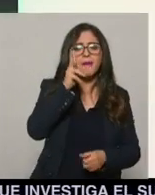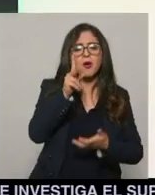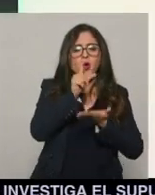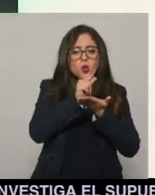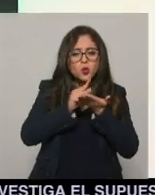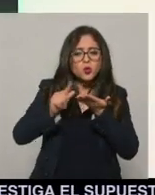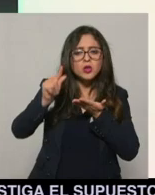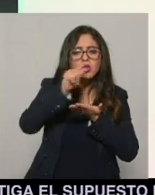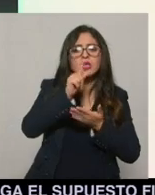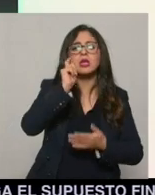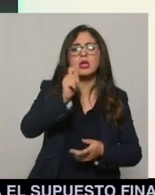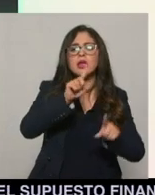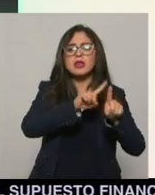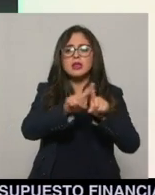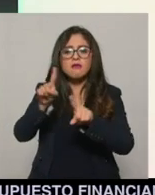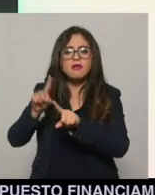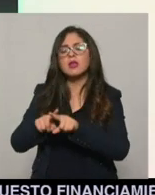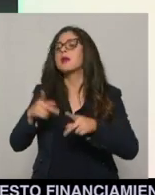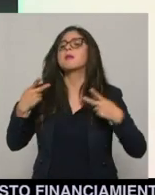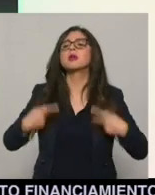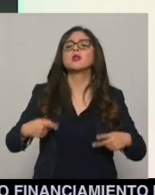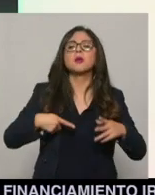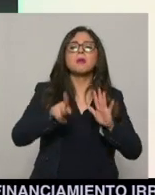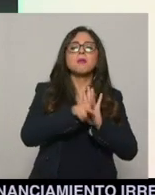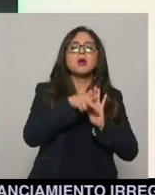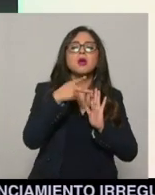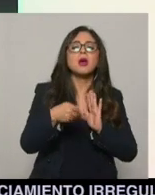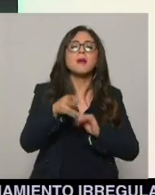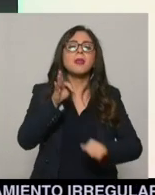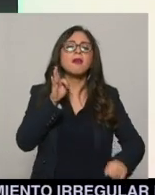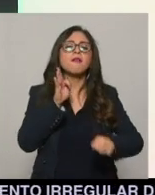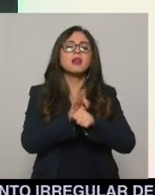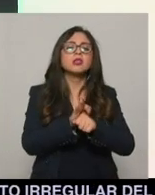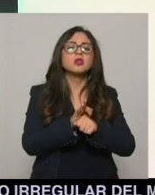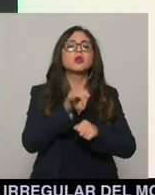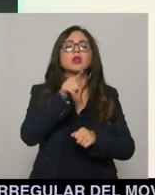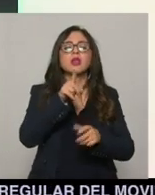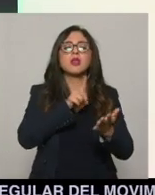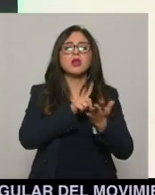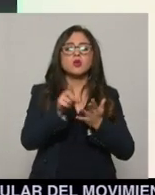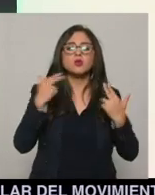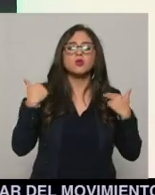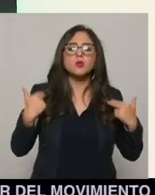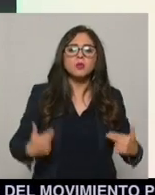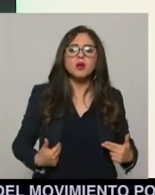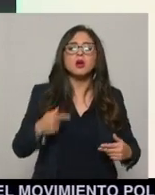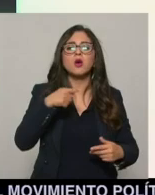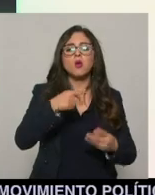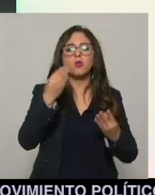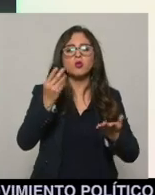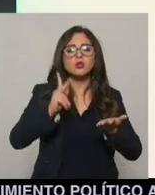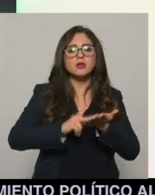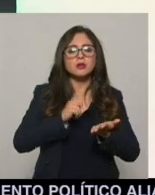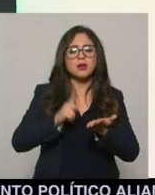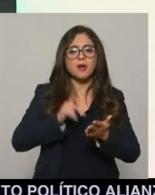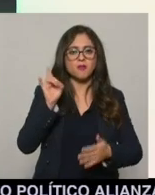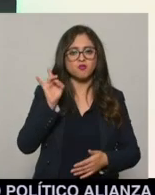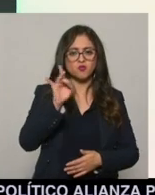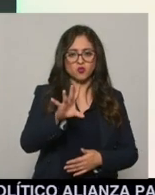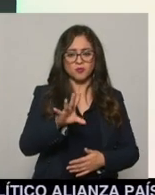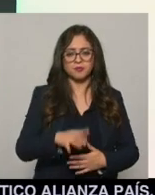diversos colegas periodistas y defensores de los derechos humanos están tuiteando de manera repetitiva lo